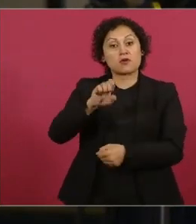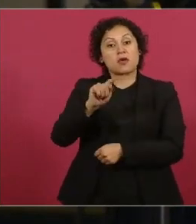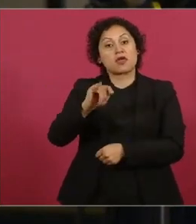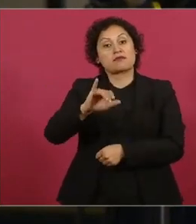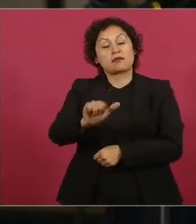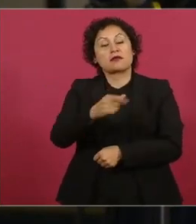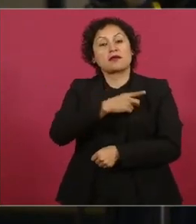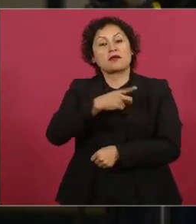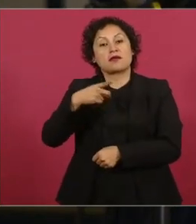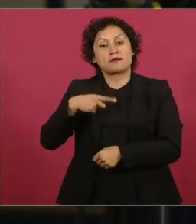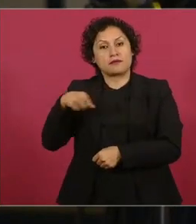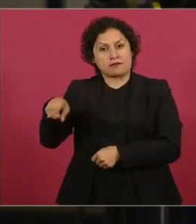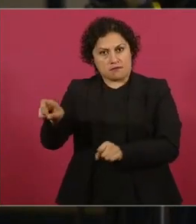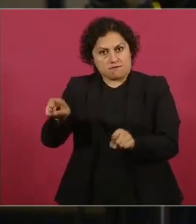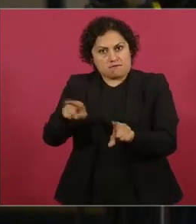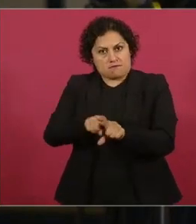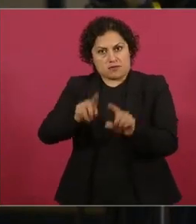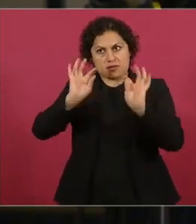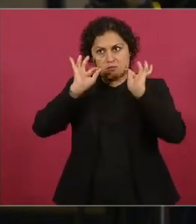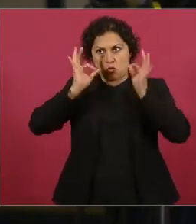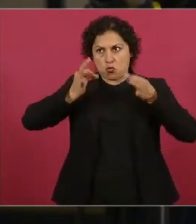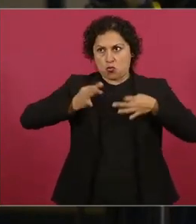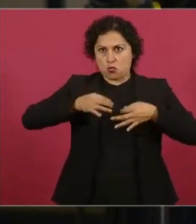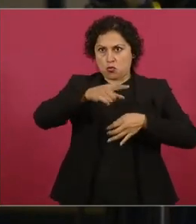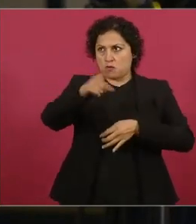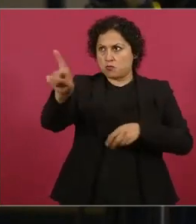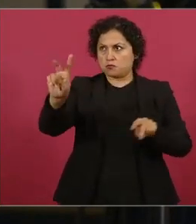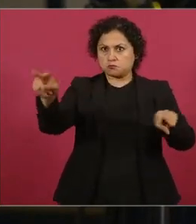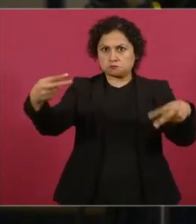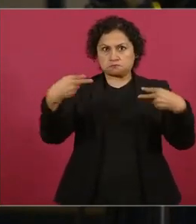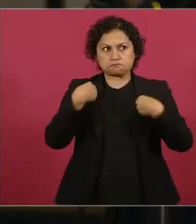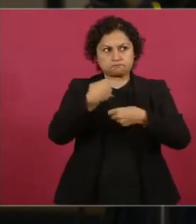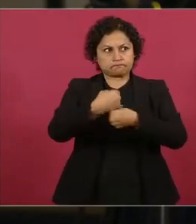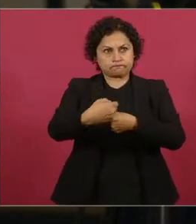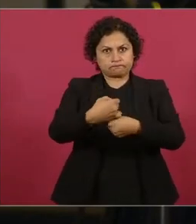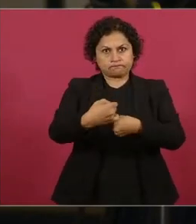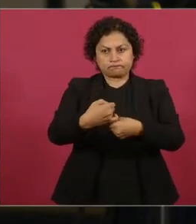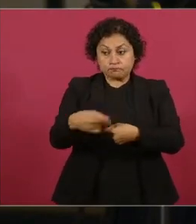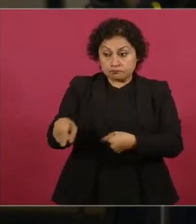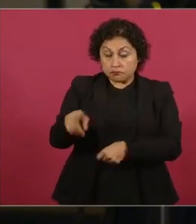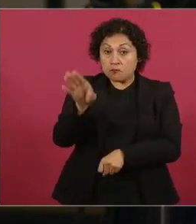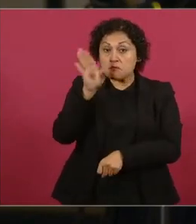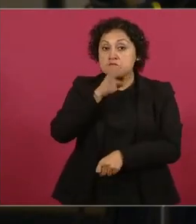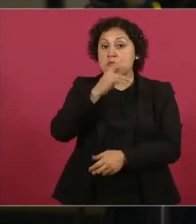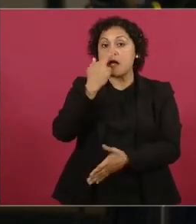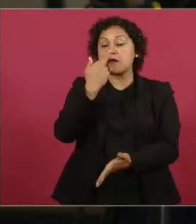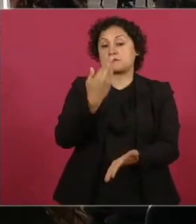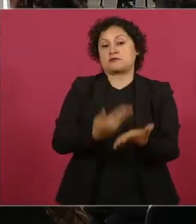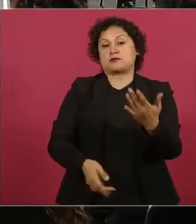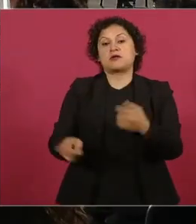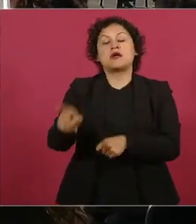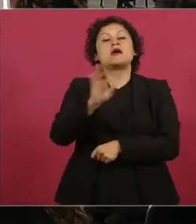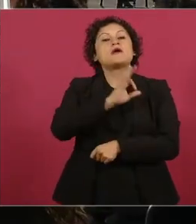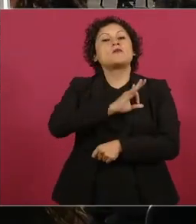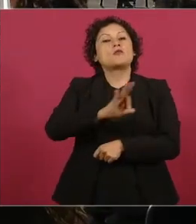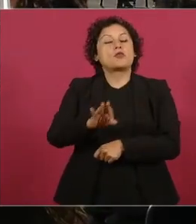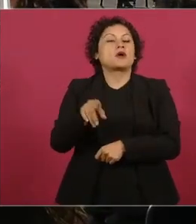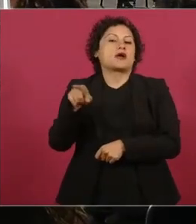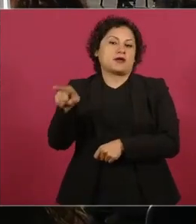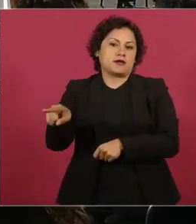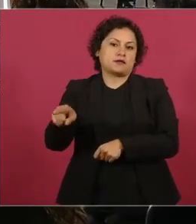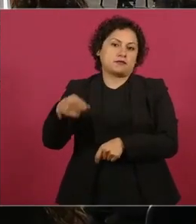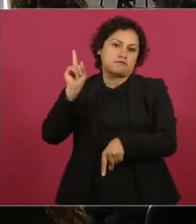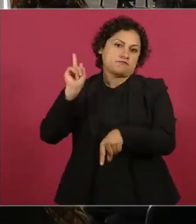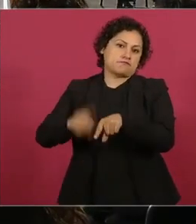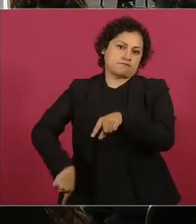tema y quienes tengan alguna responsabilidad pues se separen de sus cargos en tanto pues se verifica qué pasó